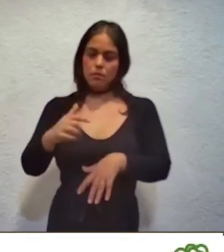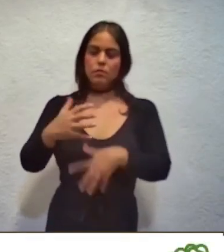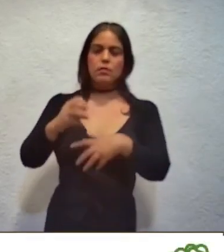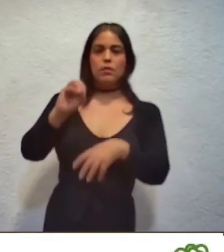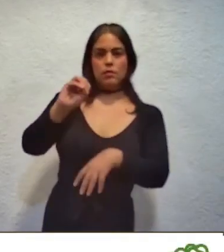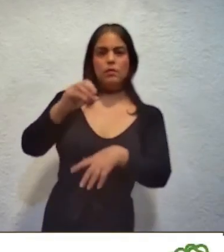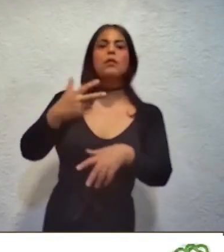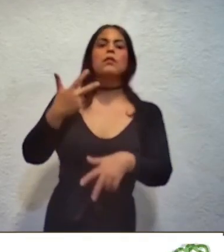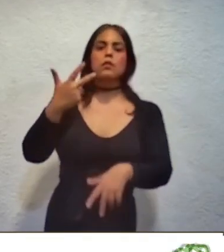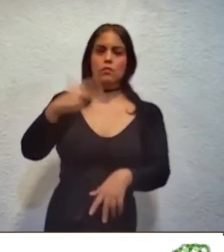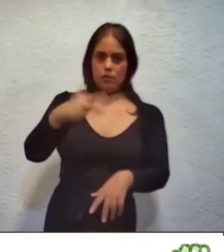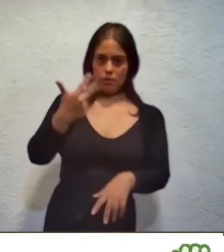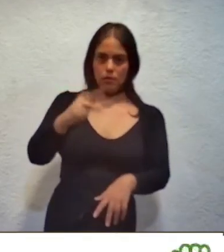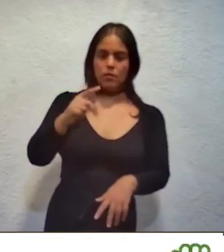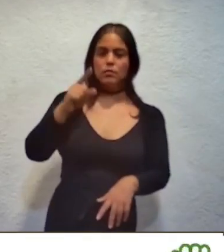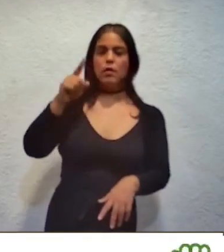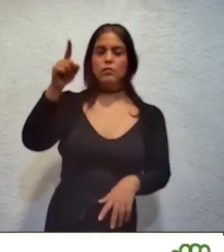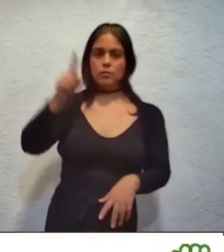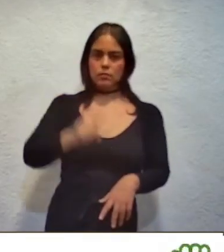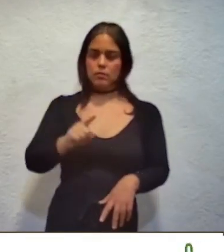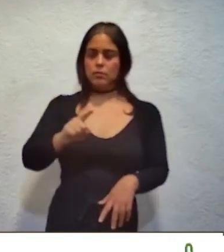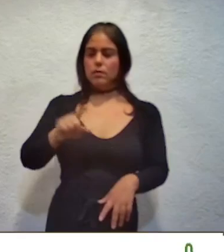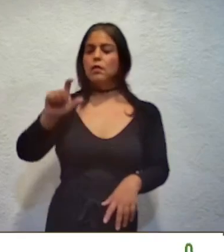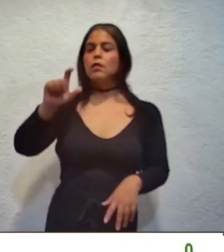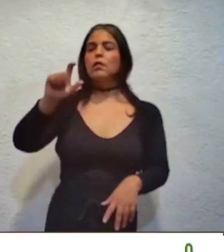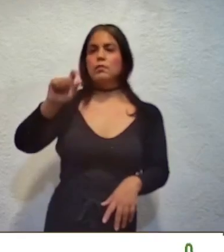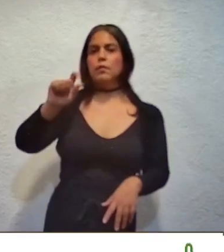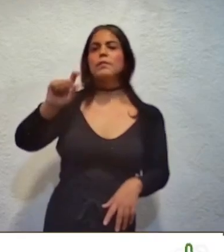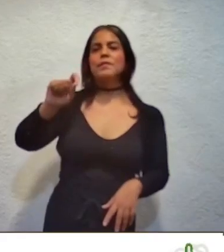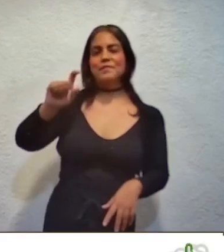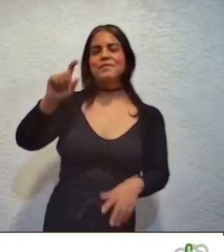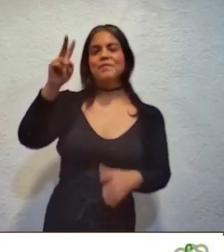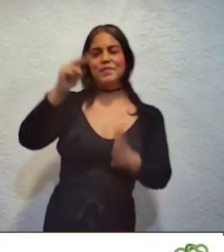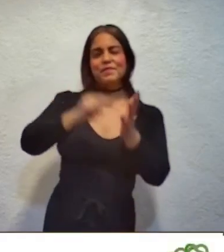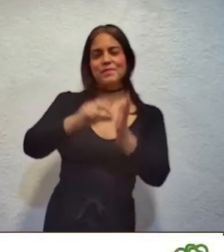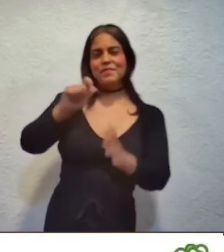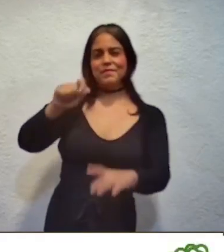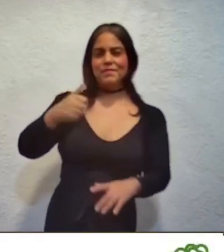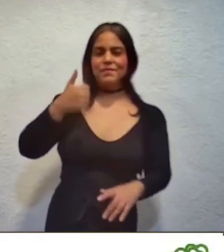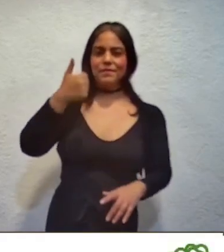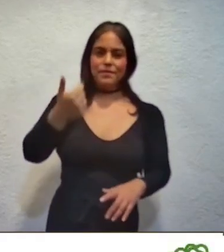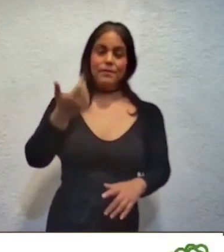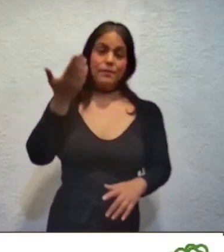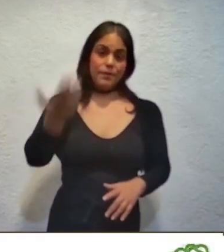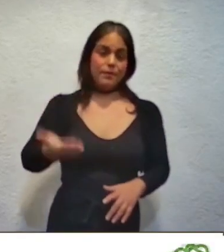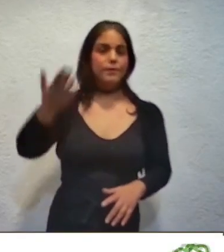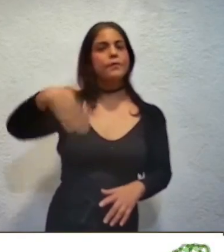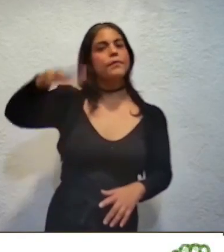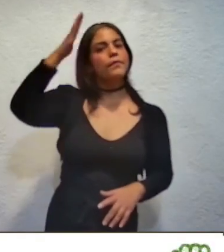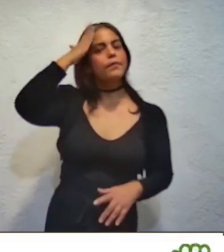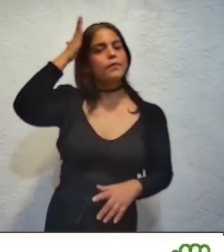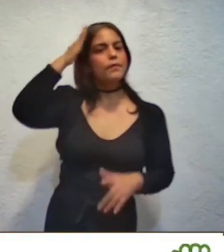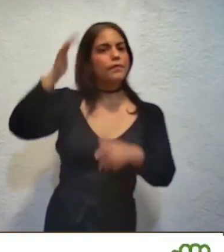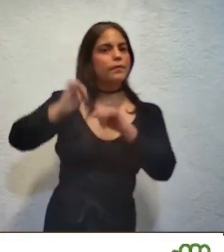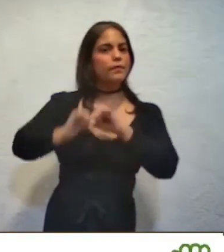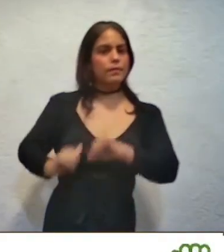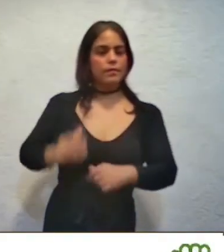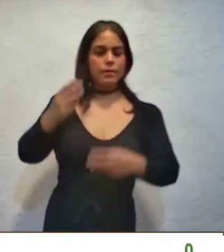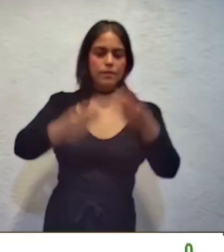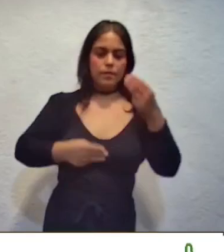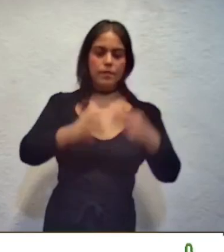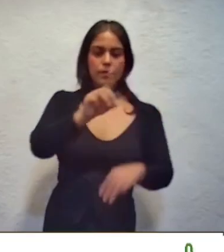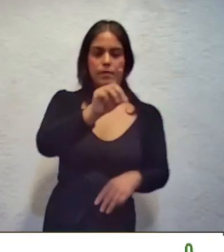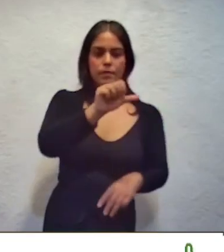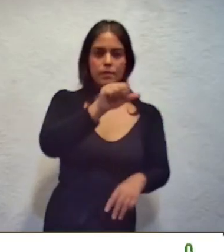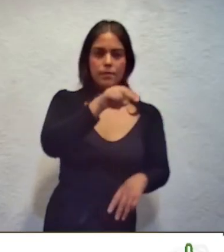013, todas diagonal 2026, los cuales fueron turnadas a las ponencias a cargo de los magistrados Daniel